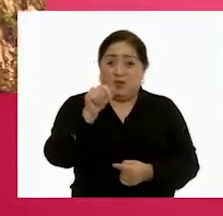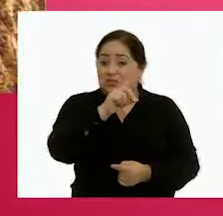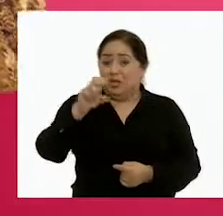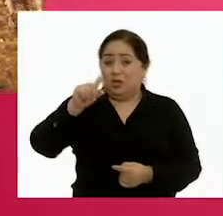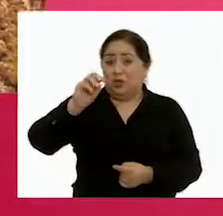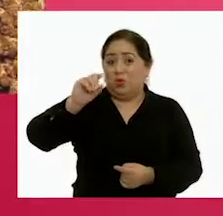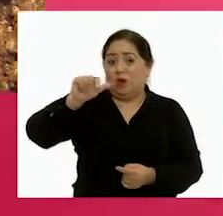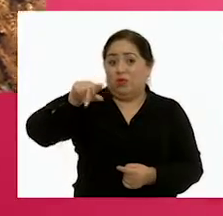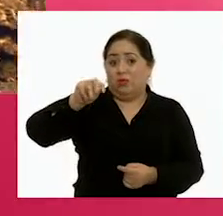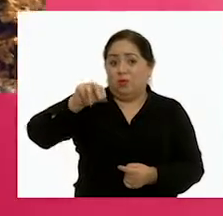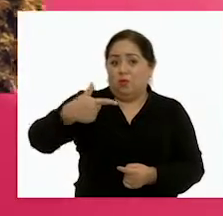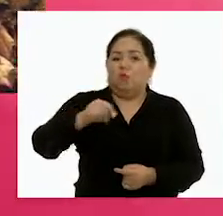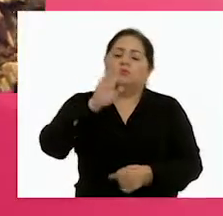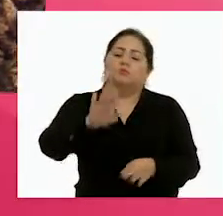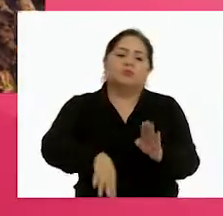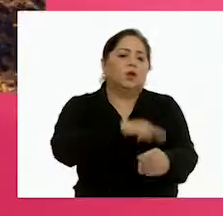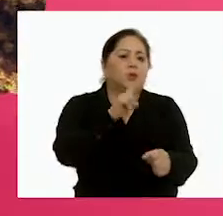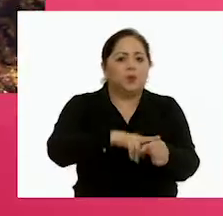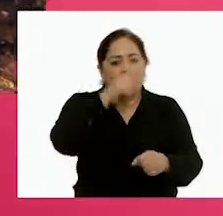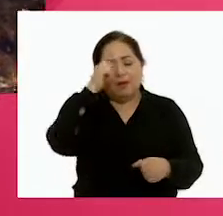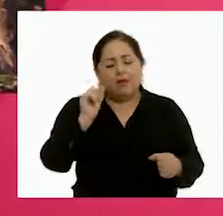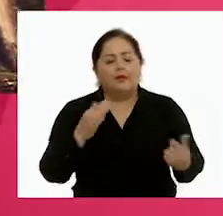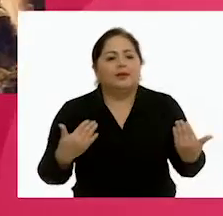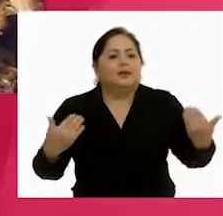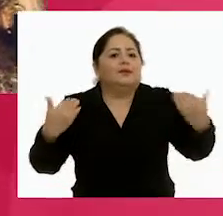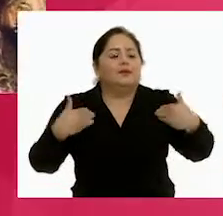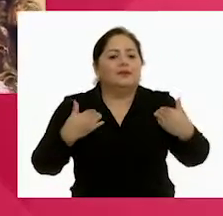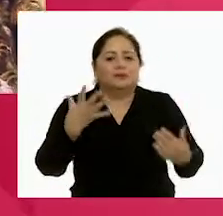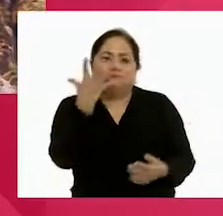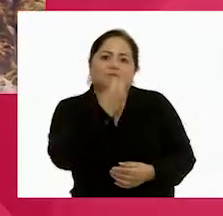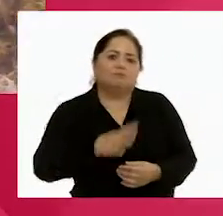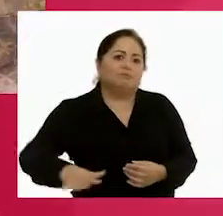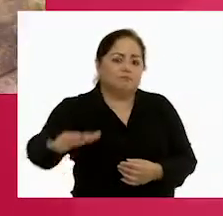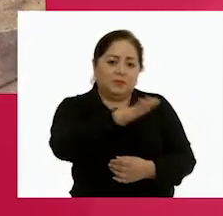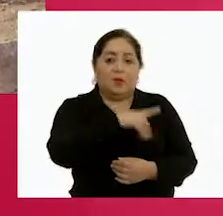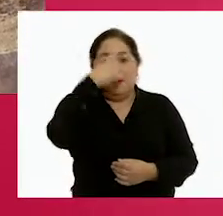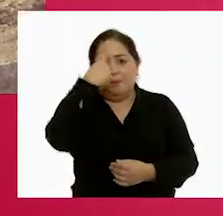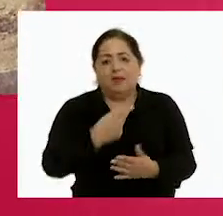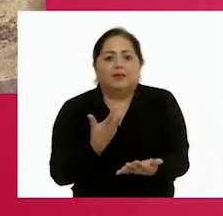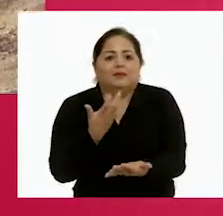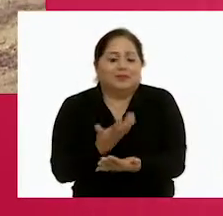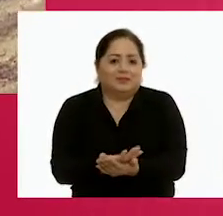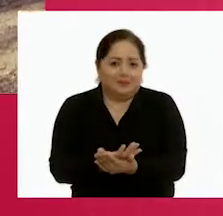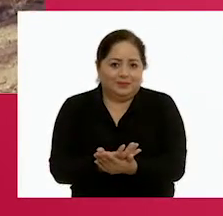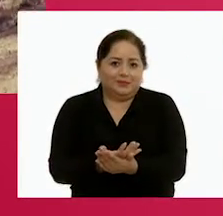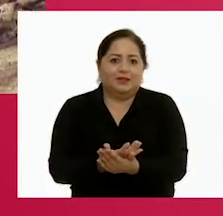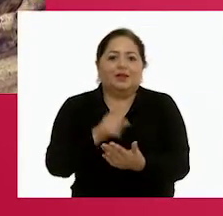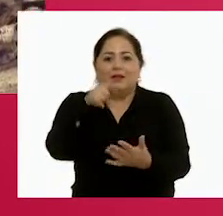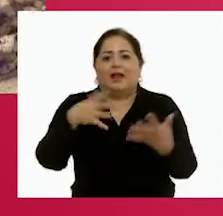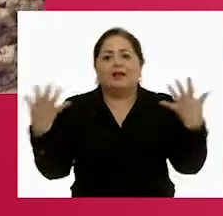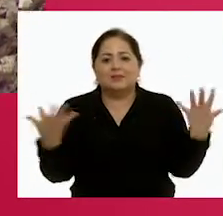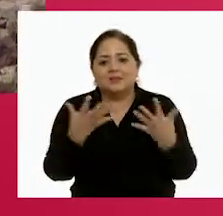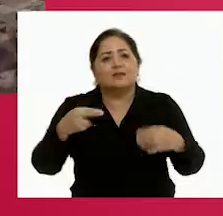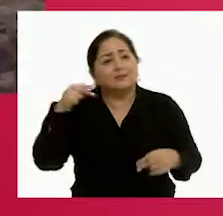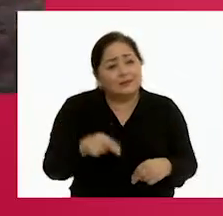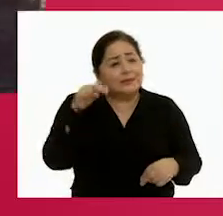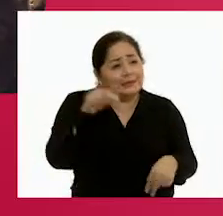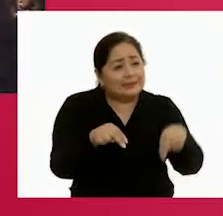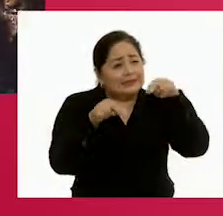Tolantongo, escenario natural para deleitarse la vista con su belleza, para descansar, hacer largas